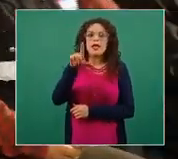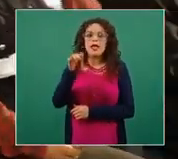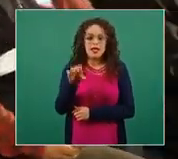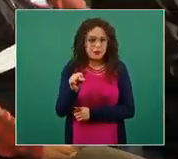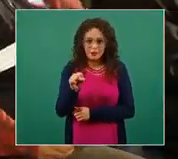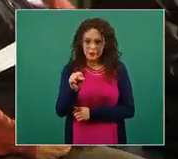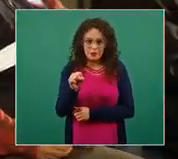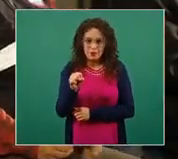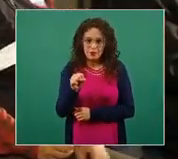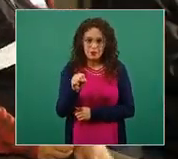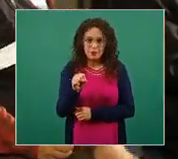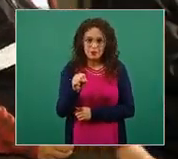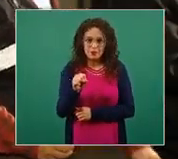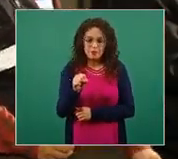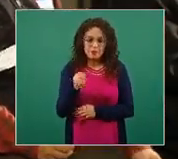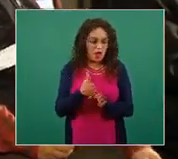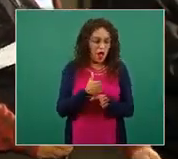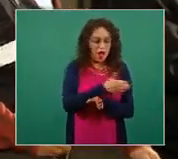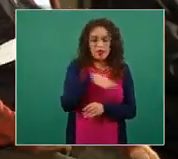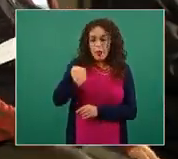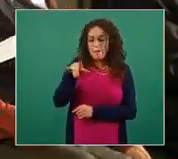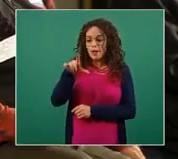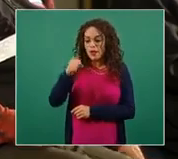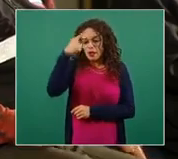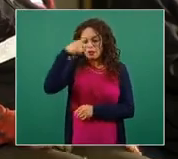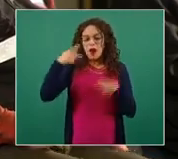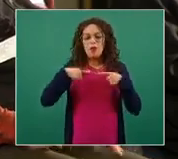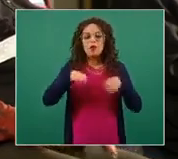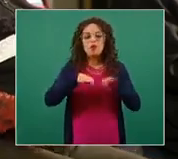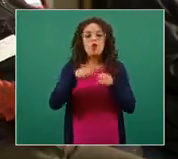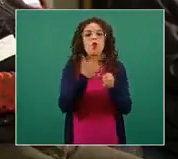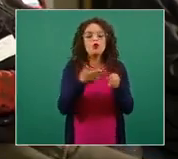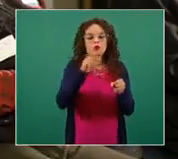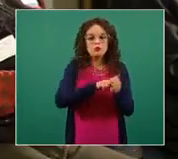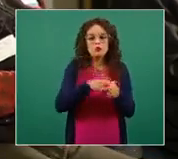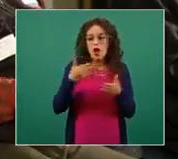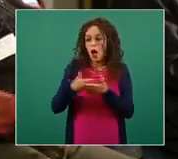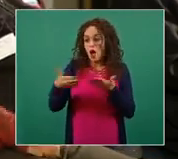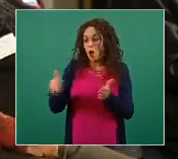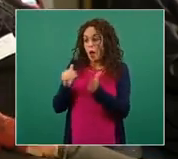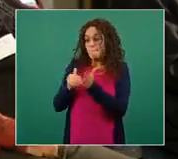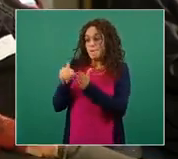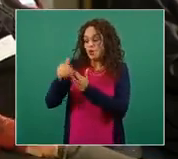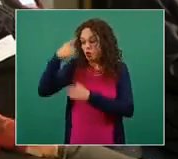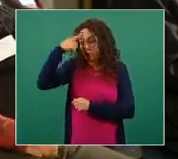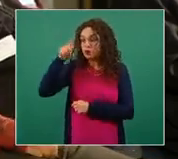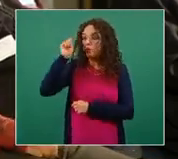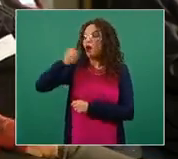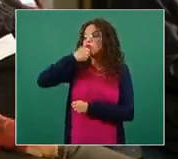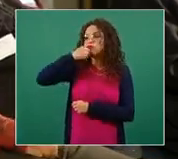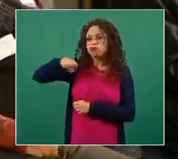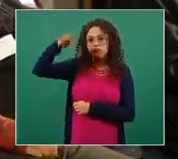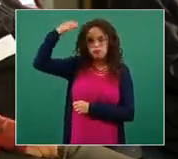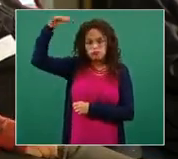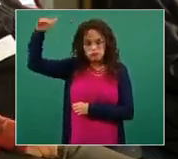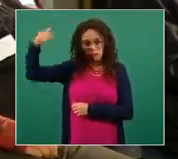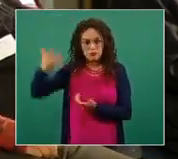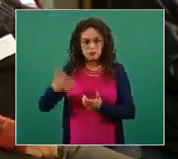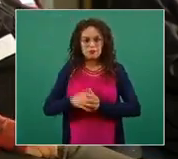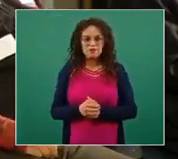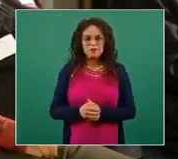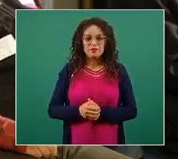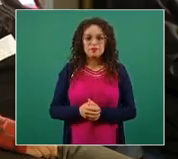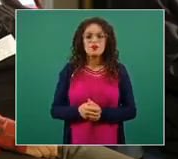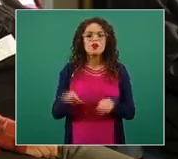médico, literal? ¿Cómo va a ser la distribución para saber que no haya confusión de que en tal estado si se aplicó la CanSino, que